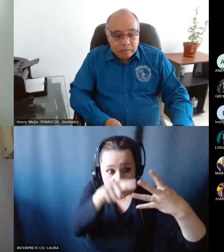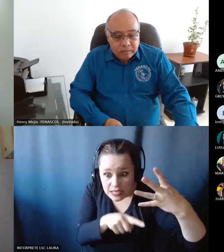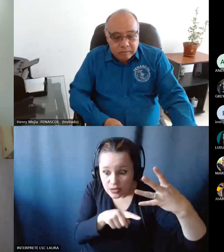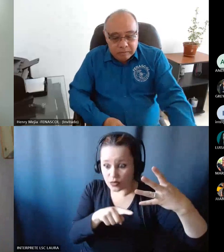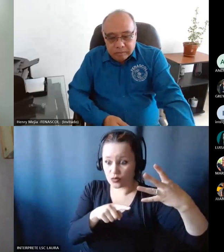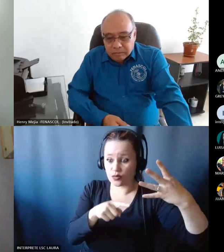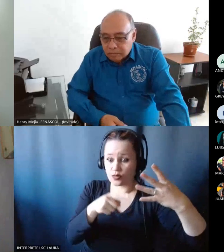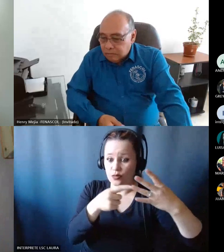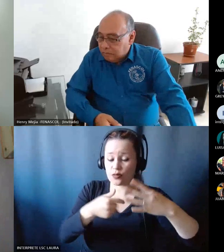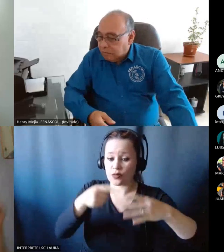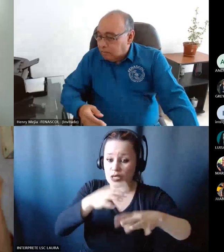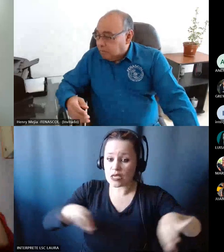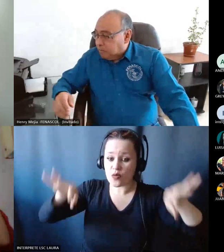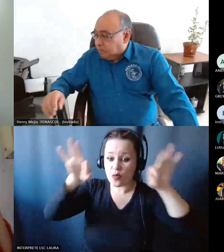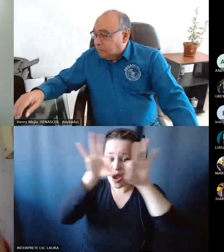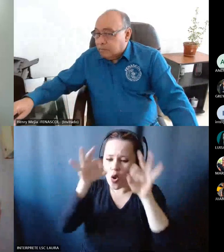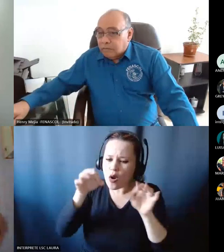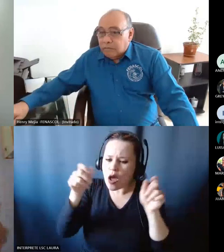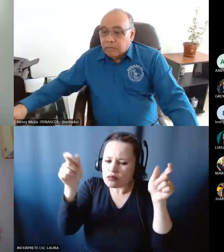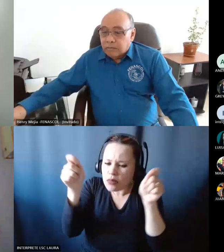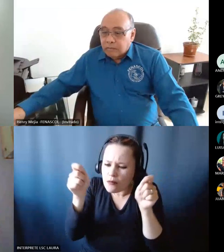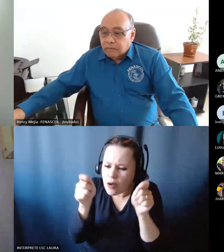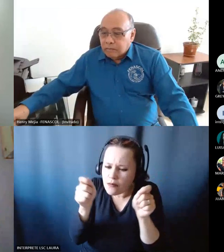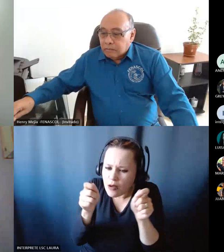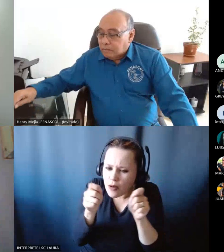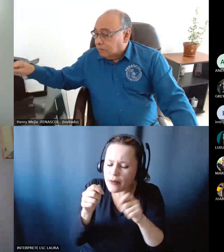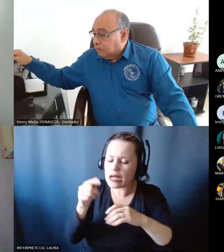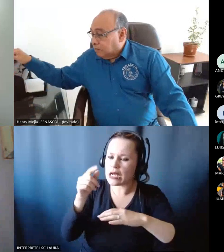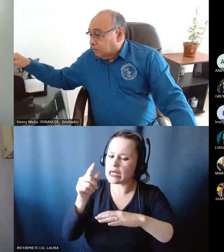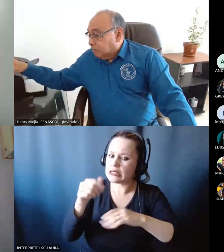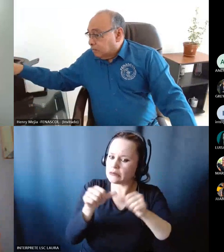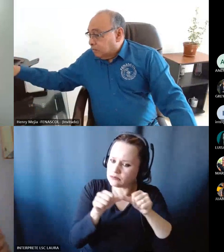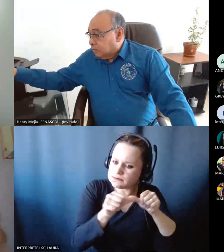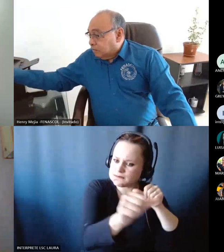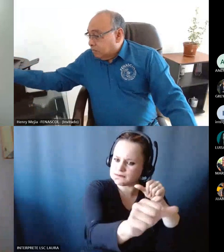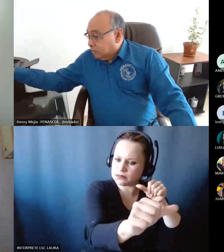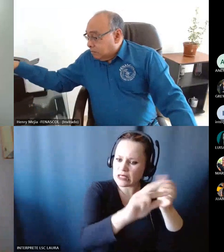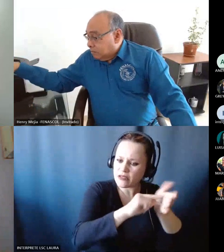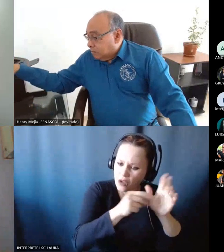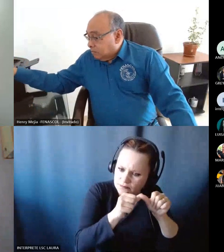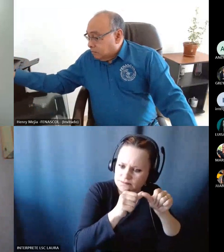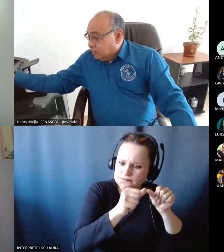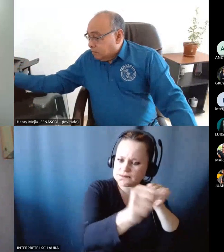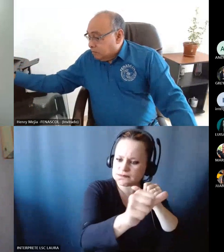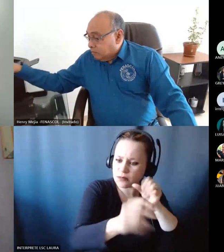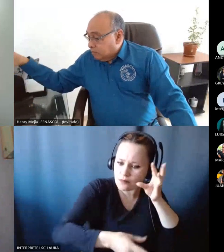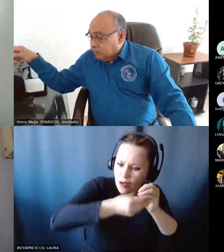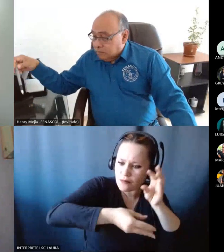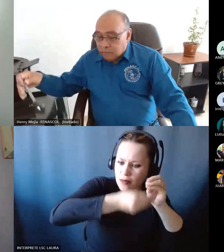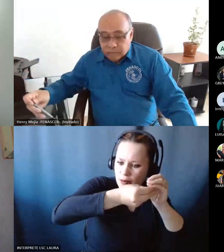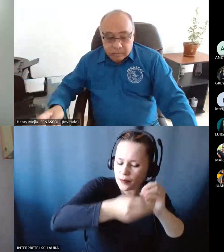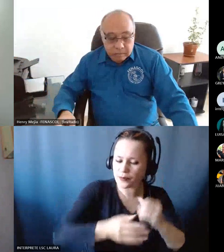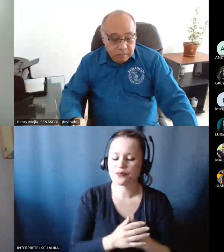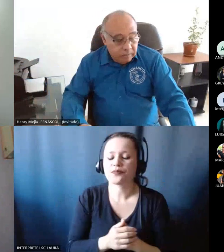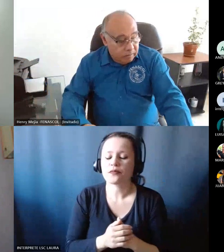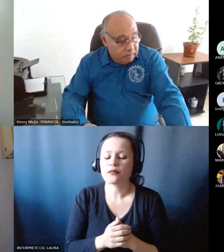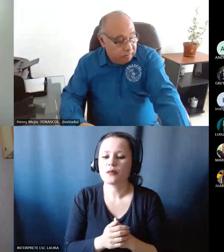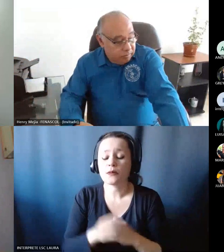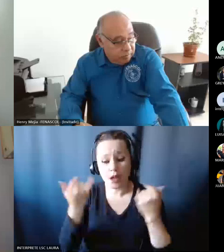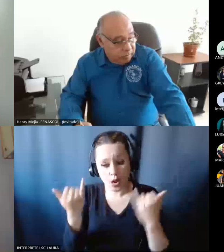sabemos que estamos sumando a esa gran sombrilla de la sostenibilidad ahora un poco de contexto en temas de inclusión en